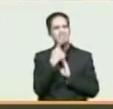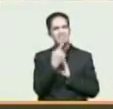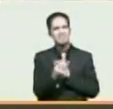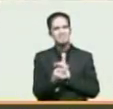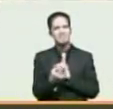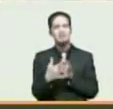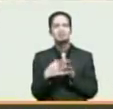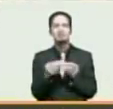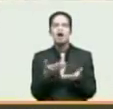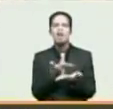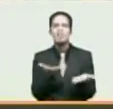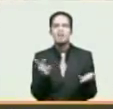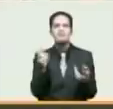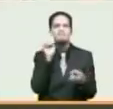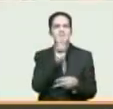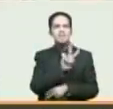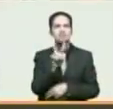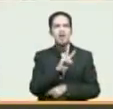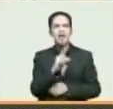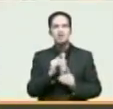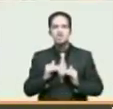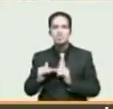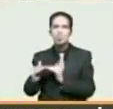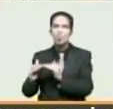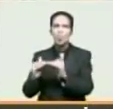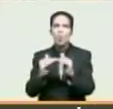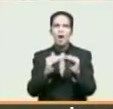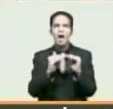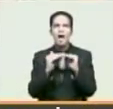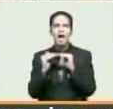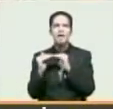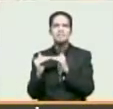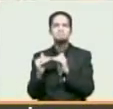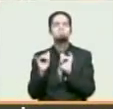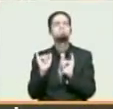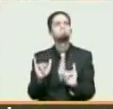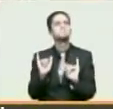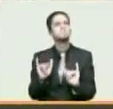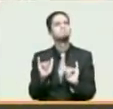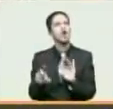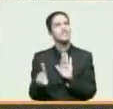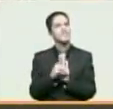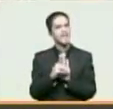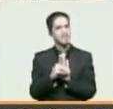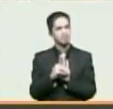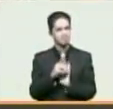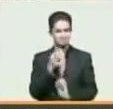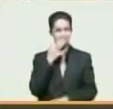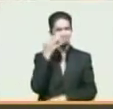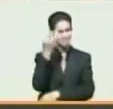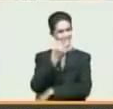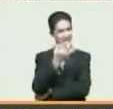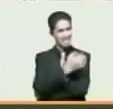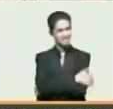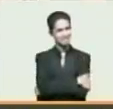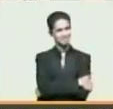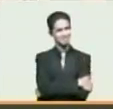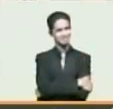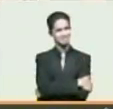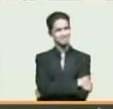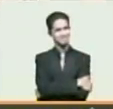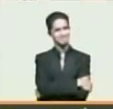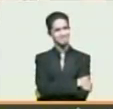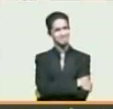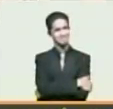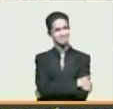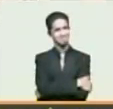que todos los venezolanos eran iguales. Tenían los mismos derechos. ¿De verdad? Faltaban